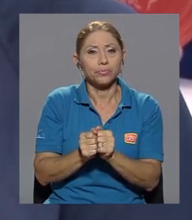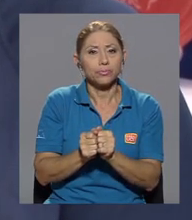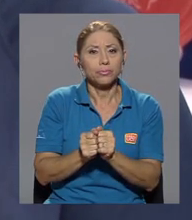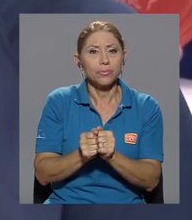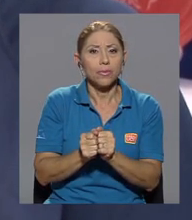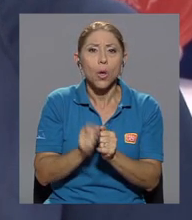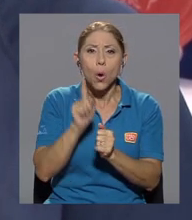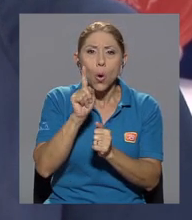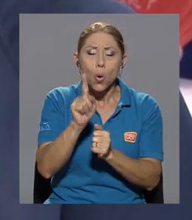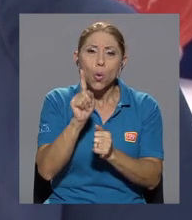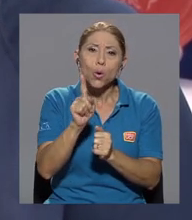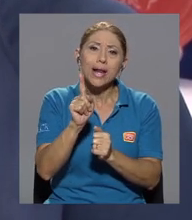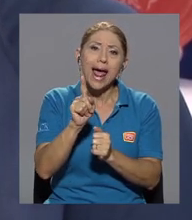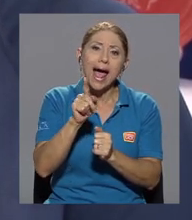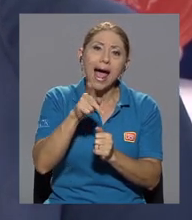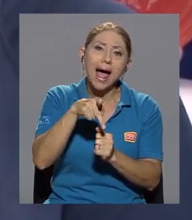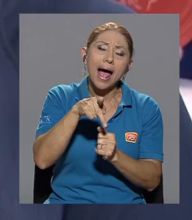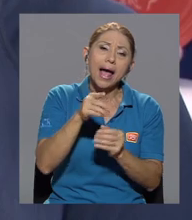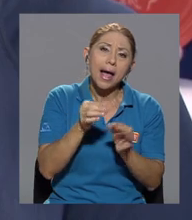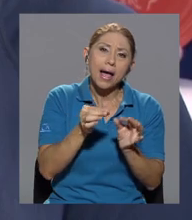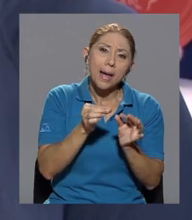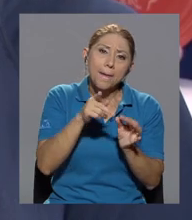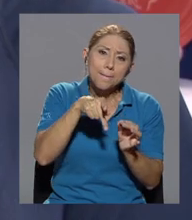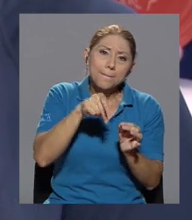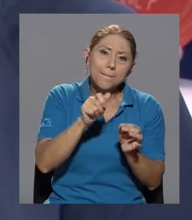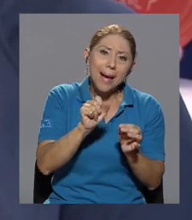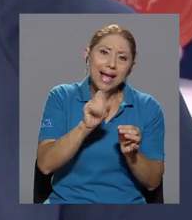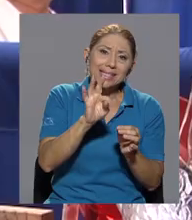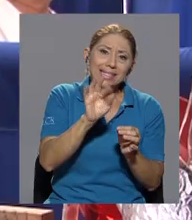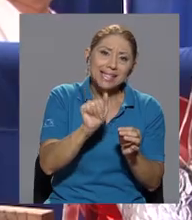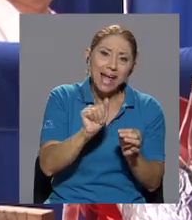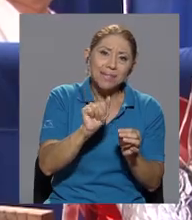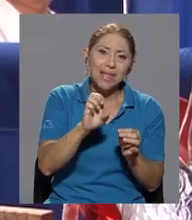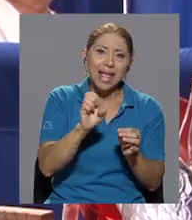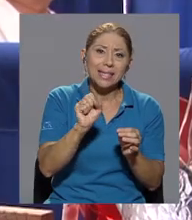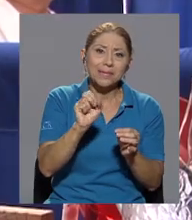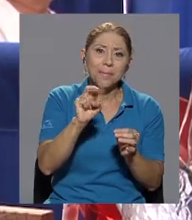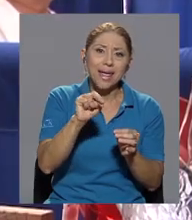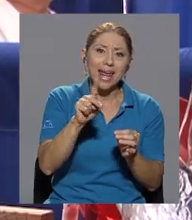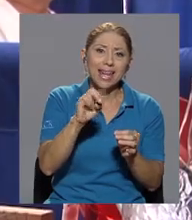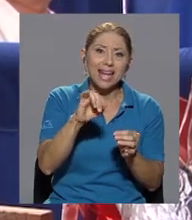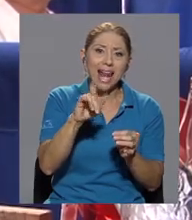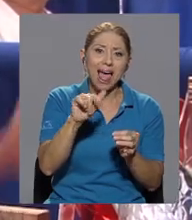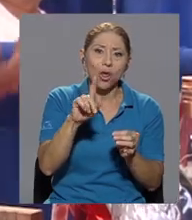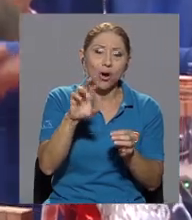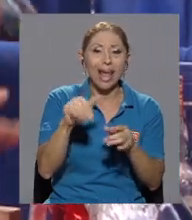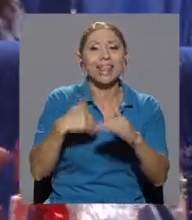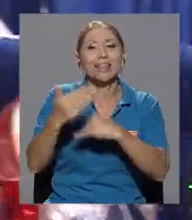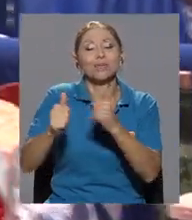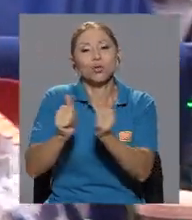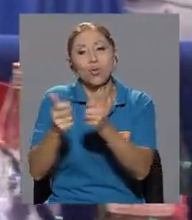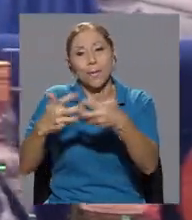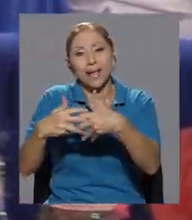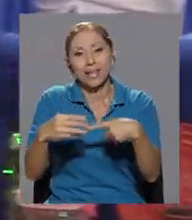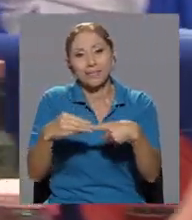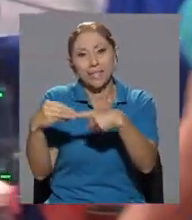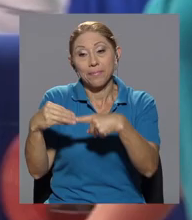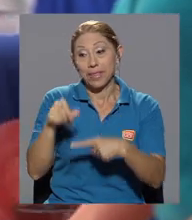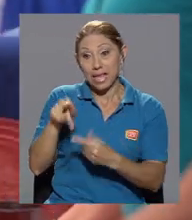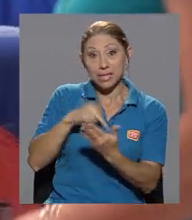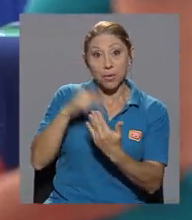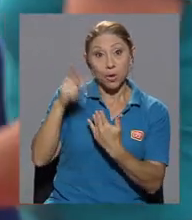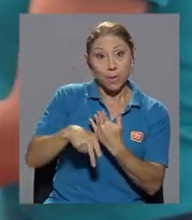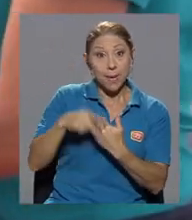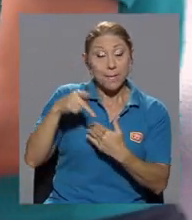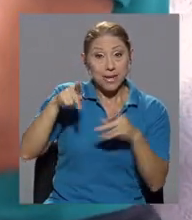con una pasta esmeriladora y después con una máquina o un rototool. Este programa de la UCR para las personas adultas